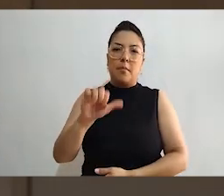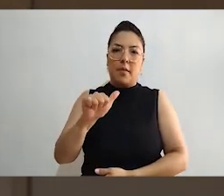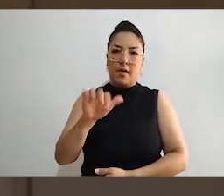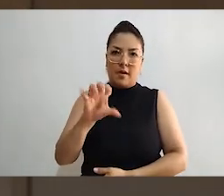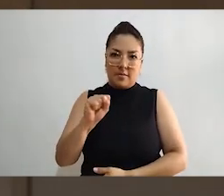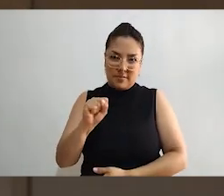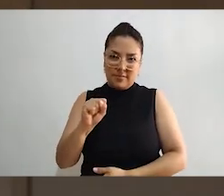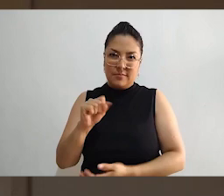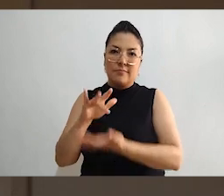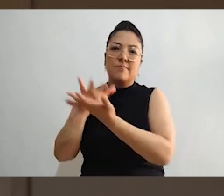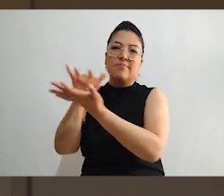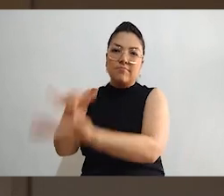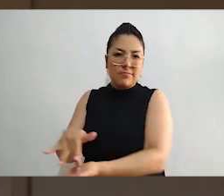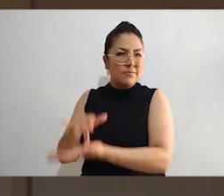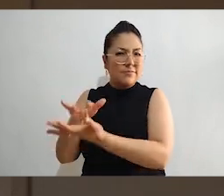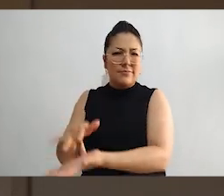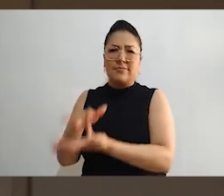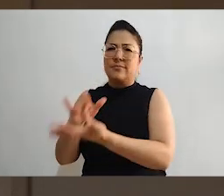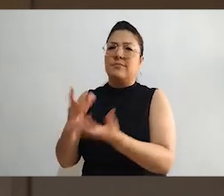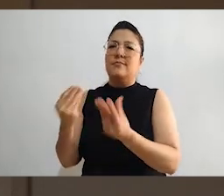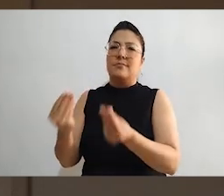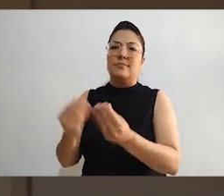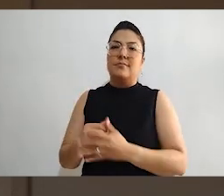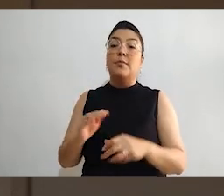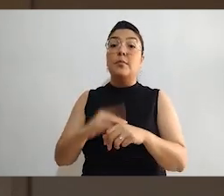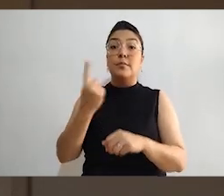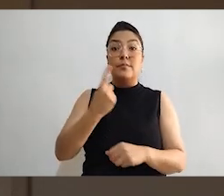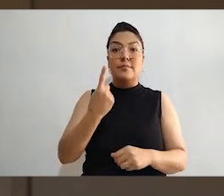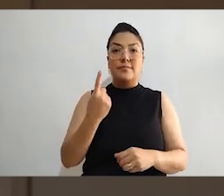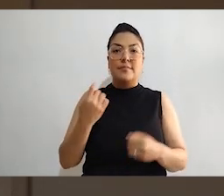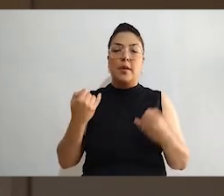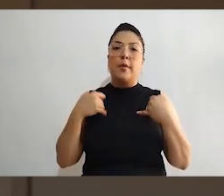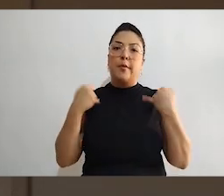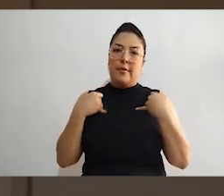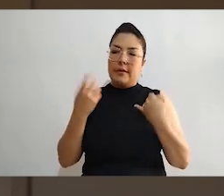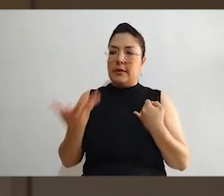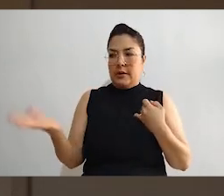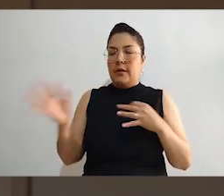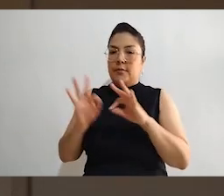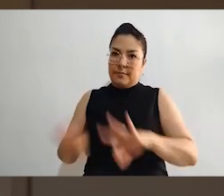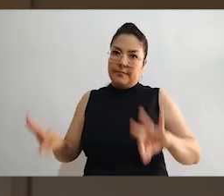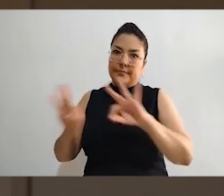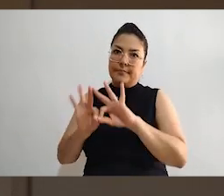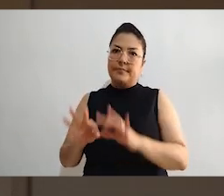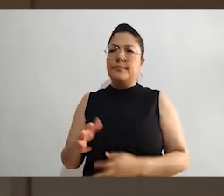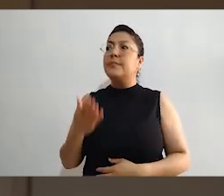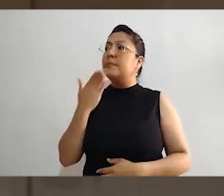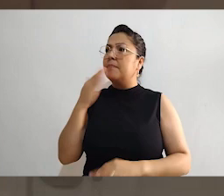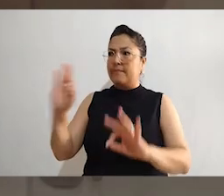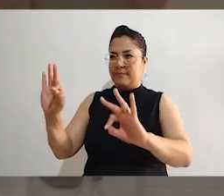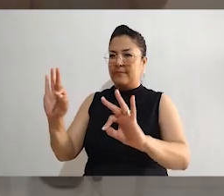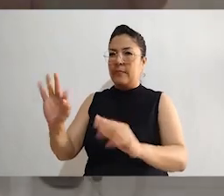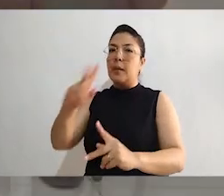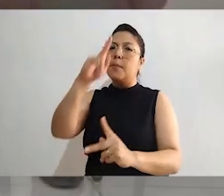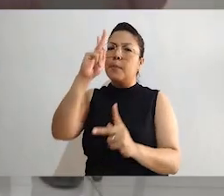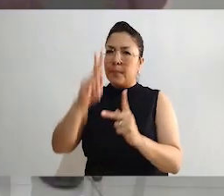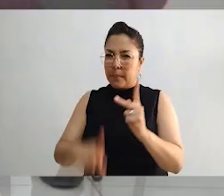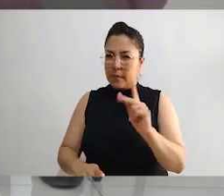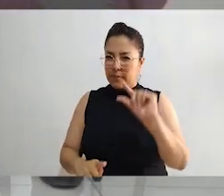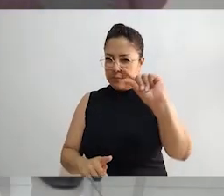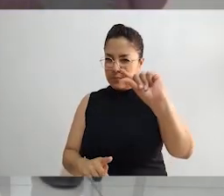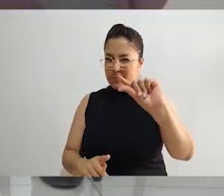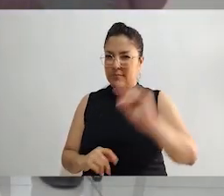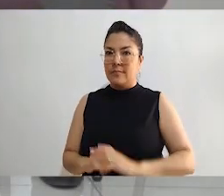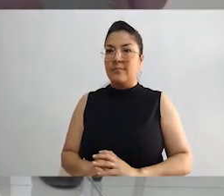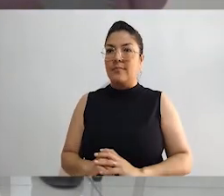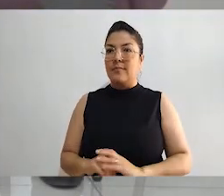hay un sinnúmero de apoyos hacia las juventudes. ¿Por qué? Porque este sector social es fundamental. Muy bien. Vamos a hacer una pequeña pausa para quienes